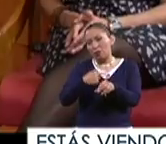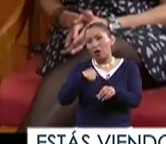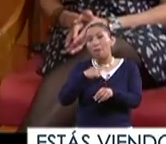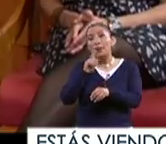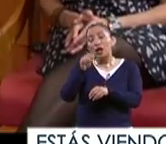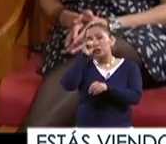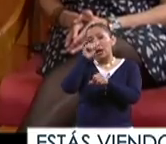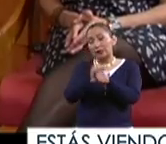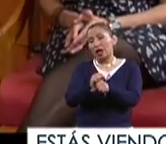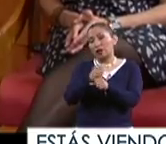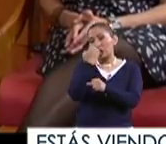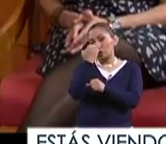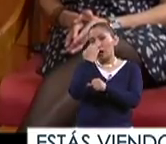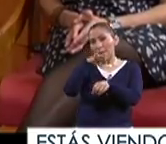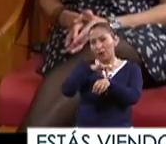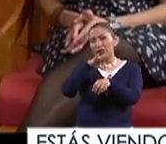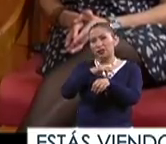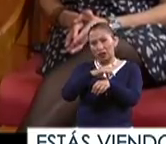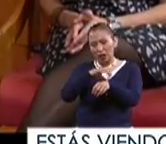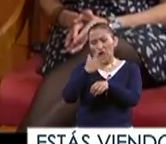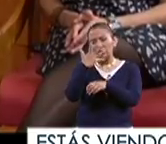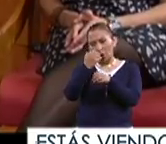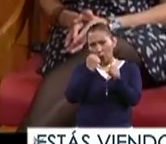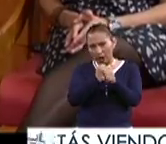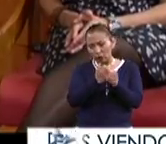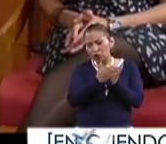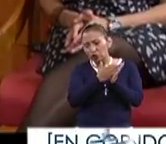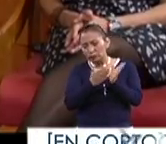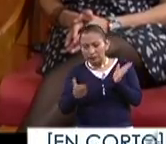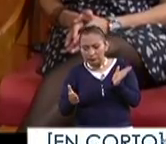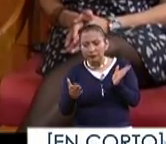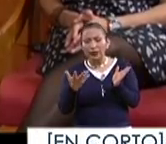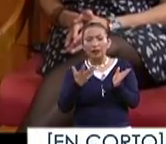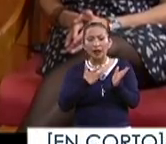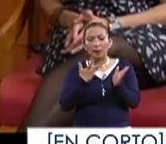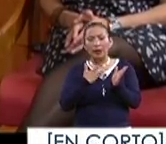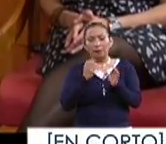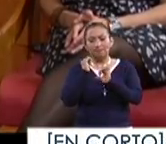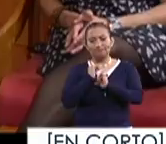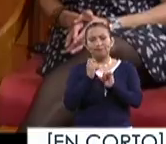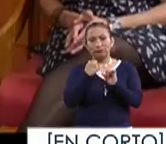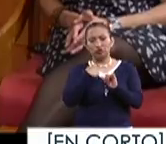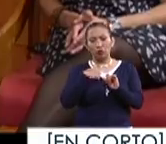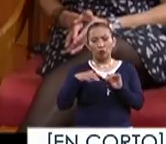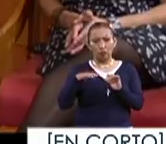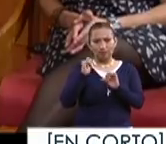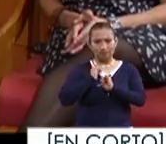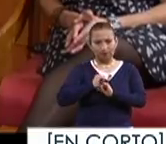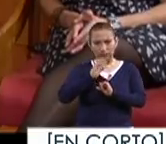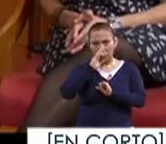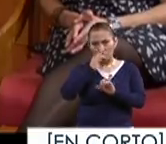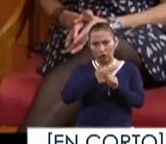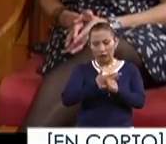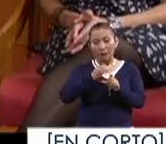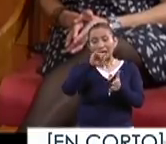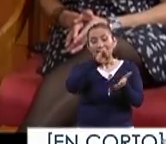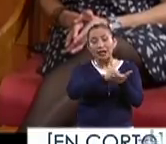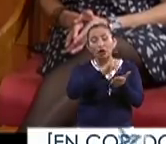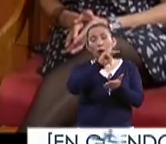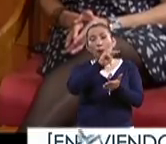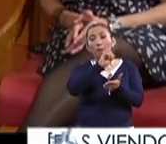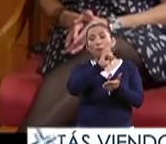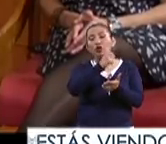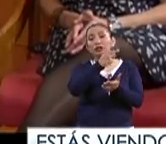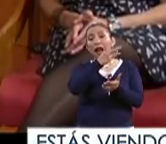de la Facultad de Medicina mis últimos 5 años. Tuvimos a nuestro cargo al centro de posgrado